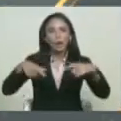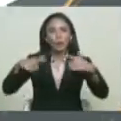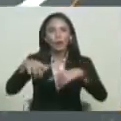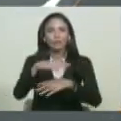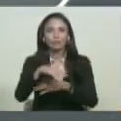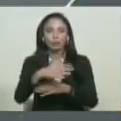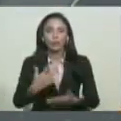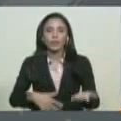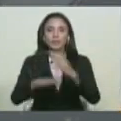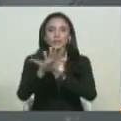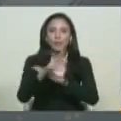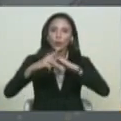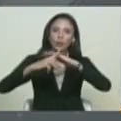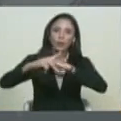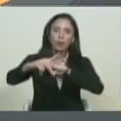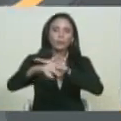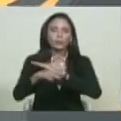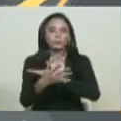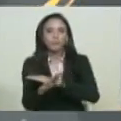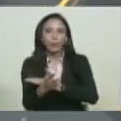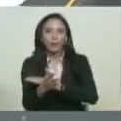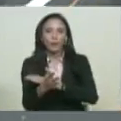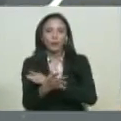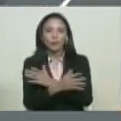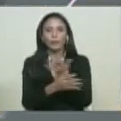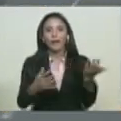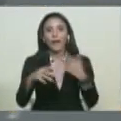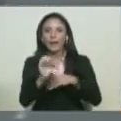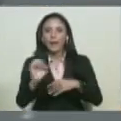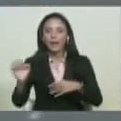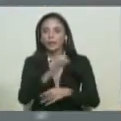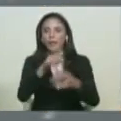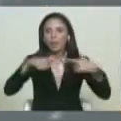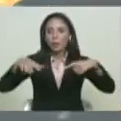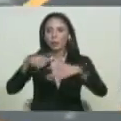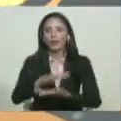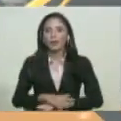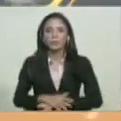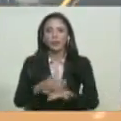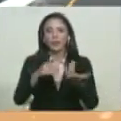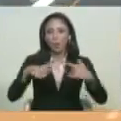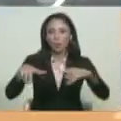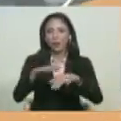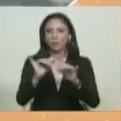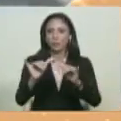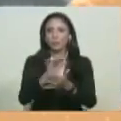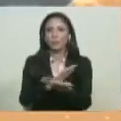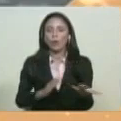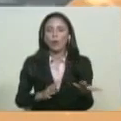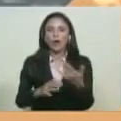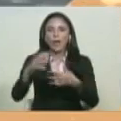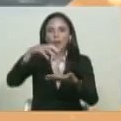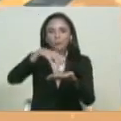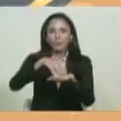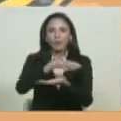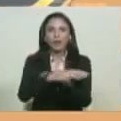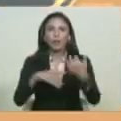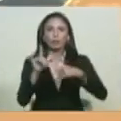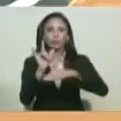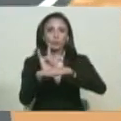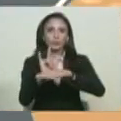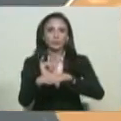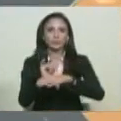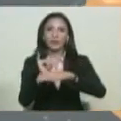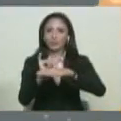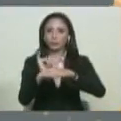a 5 kilómetros al este de la población de Yagualaparo, municipio Cajigal